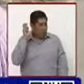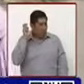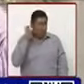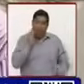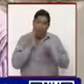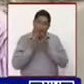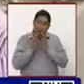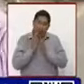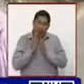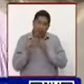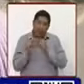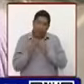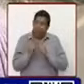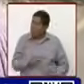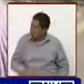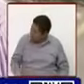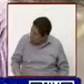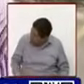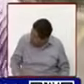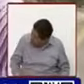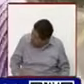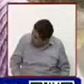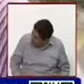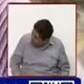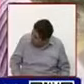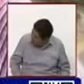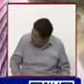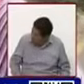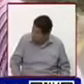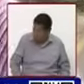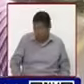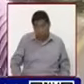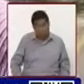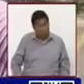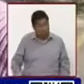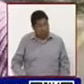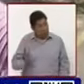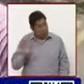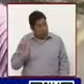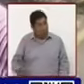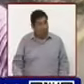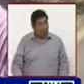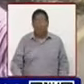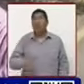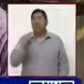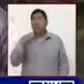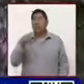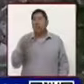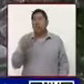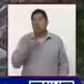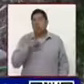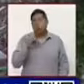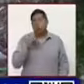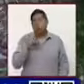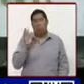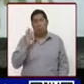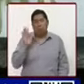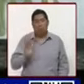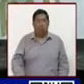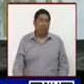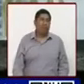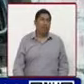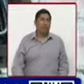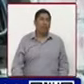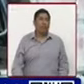He escuchado hablar, pero no he visto. Pues usted ponía florcitas y hablaban. Sí, dicen, pero yo no.